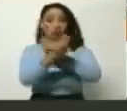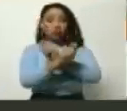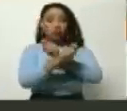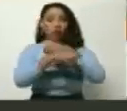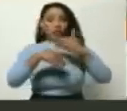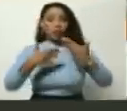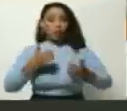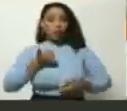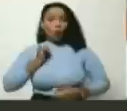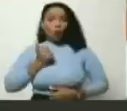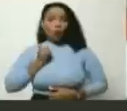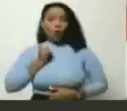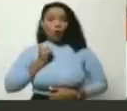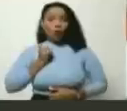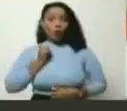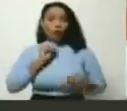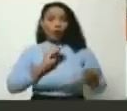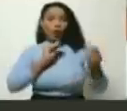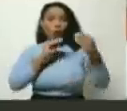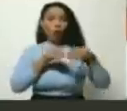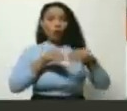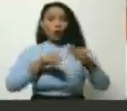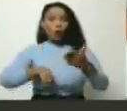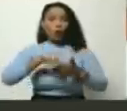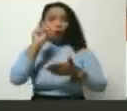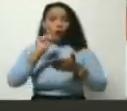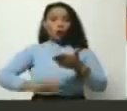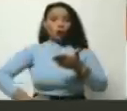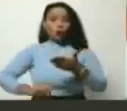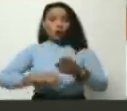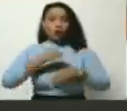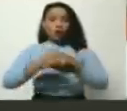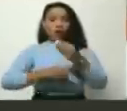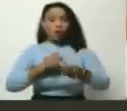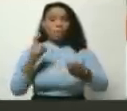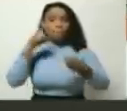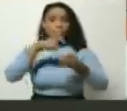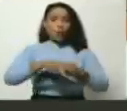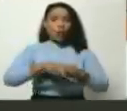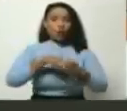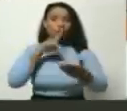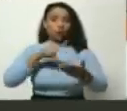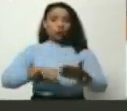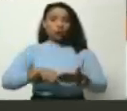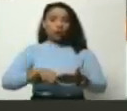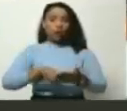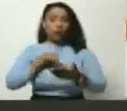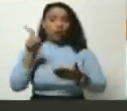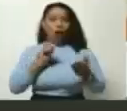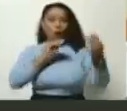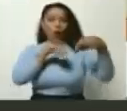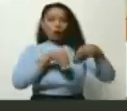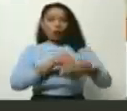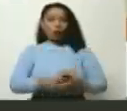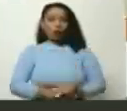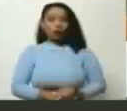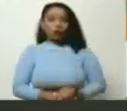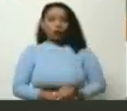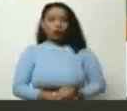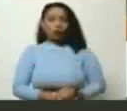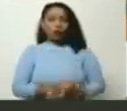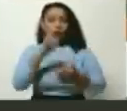de cualquiera de los convenios o contratos que se suscriban en cumplimiento de este acuerdo será